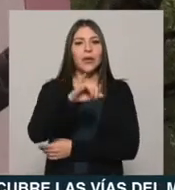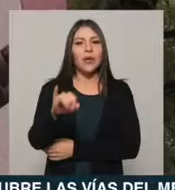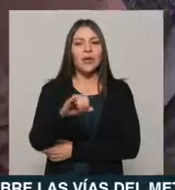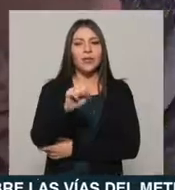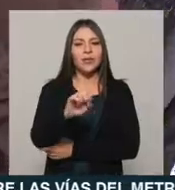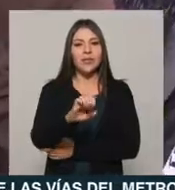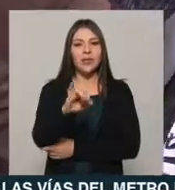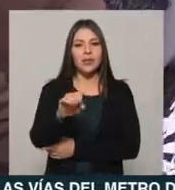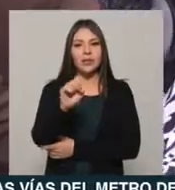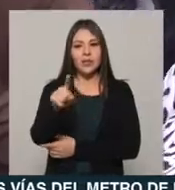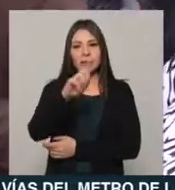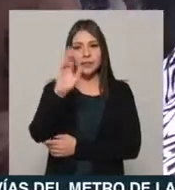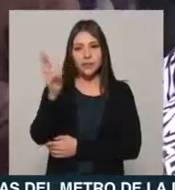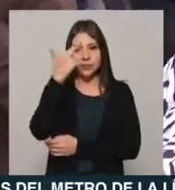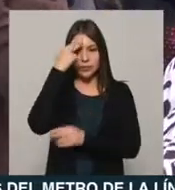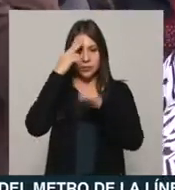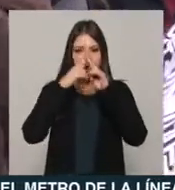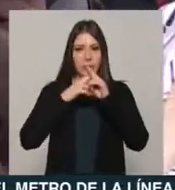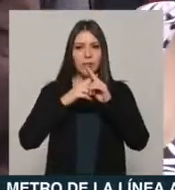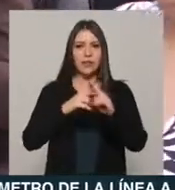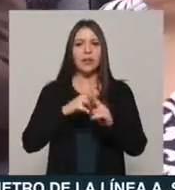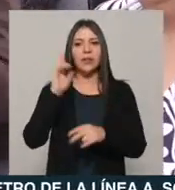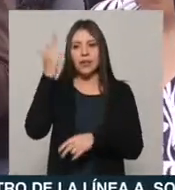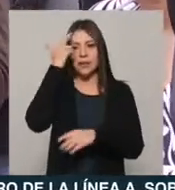rendirle un homenaje recordando sus éxitos.